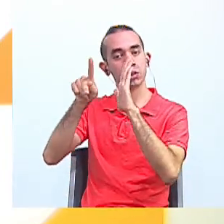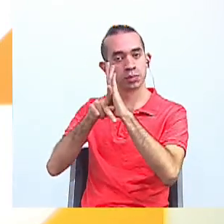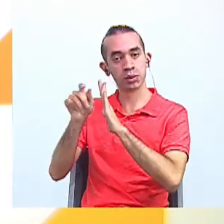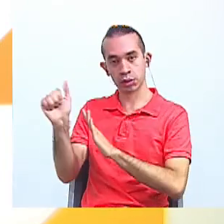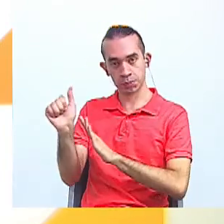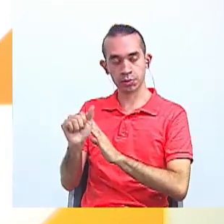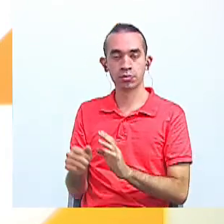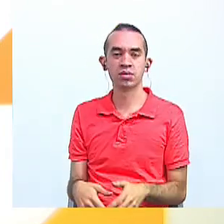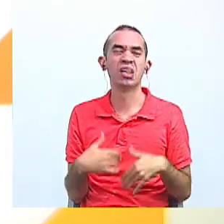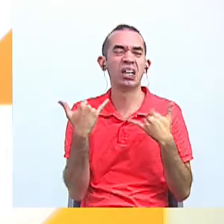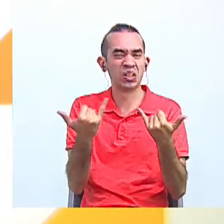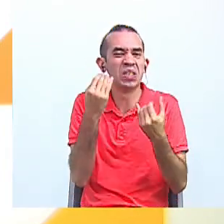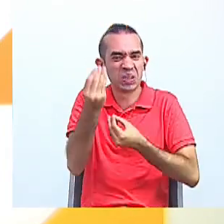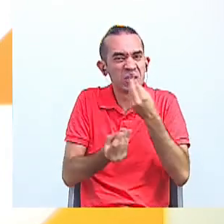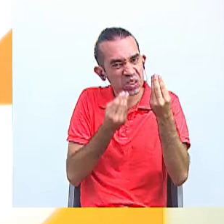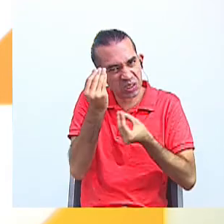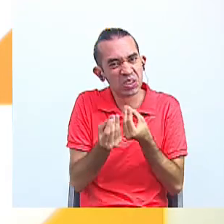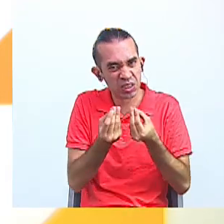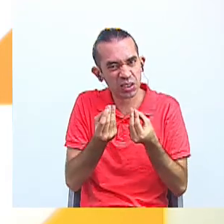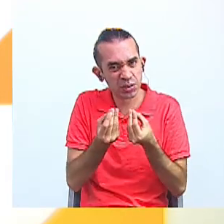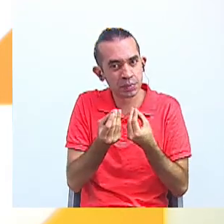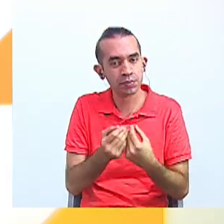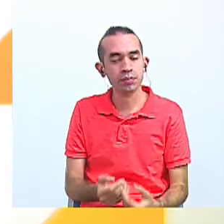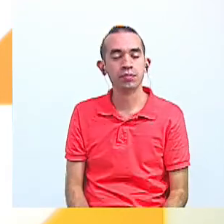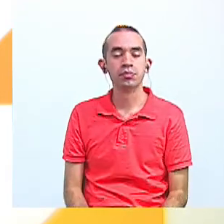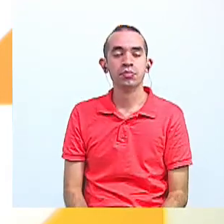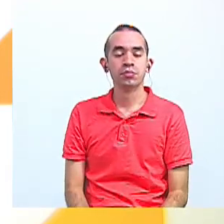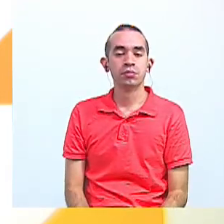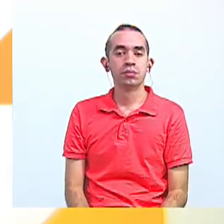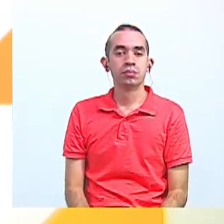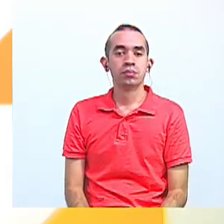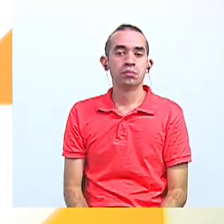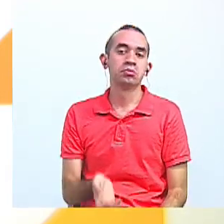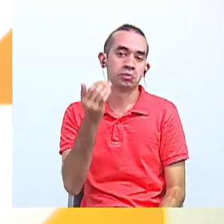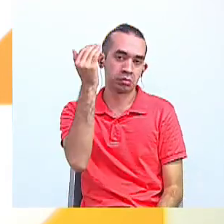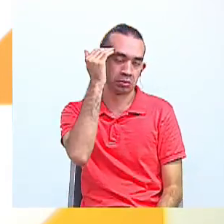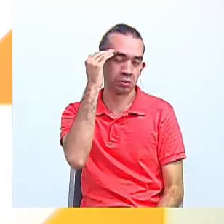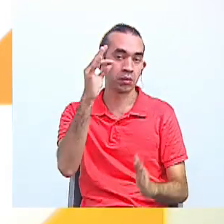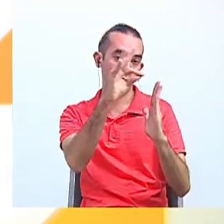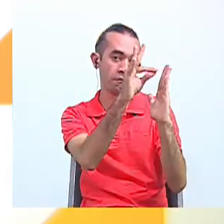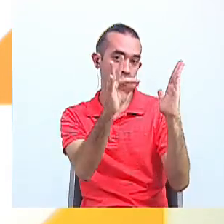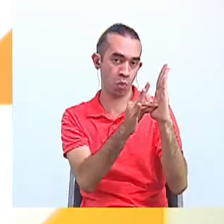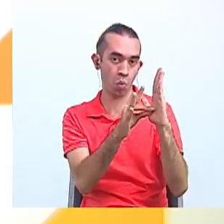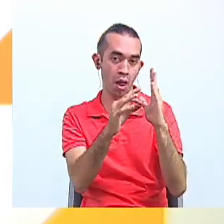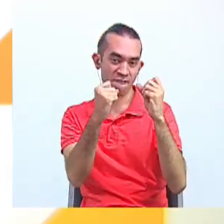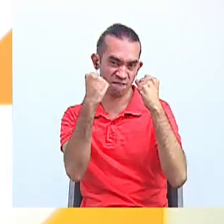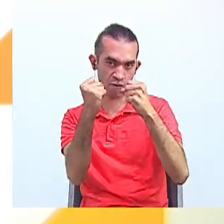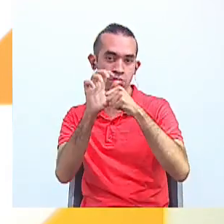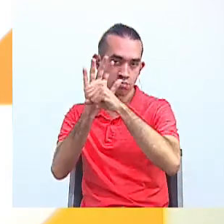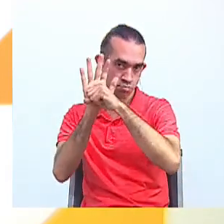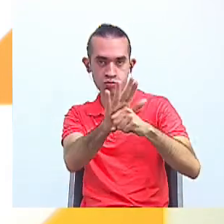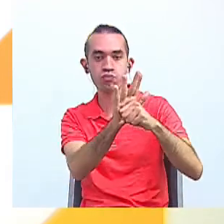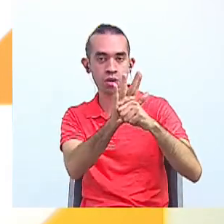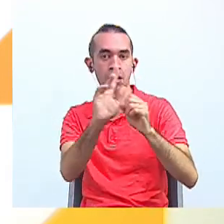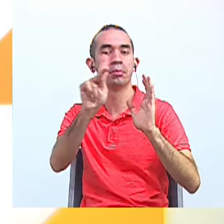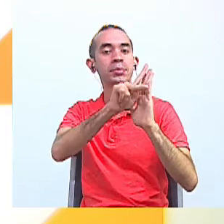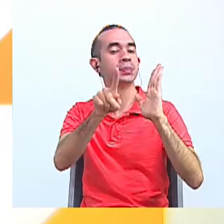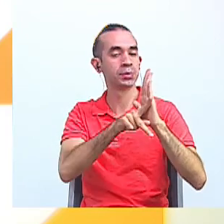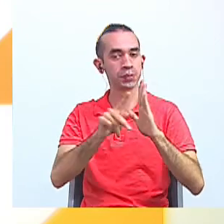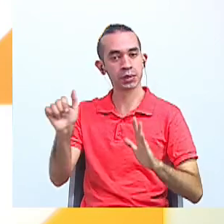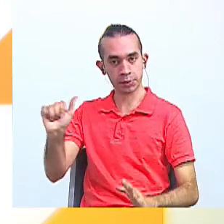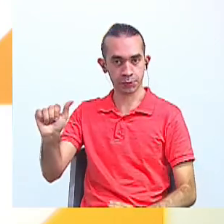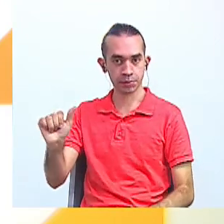parte? Bueno, vamos a ver cómo, mediante la fórmula de la fuerza de empuje del principio de